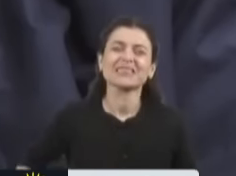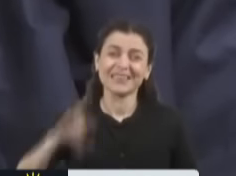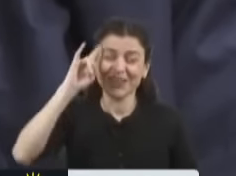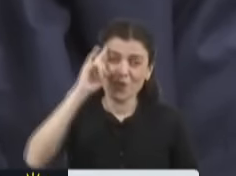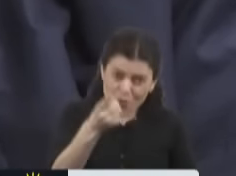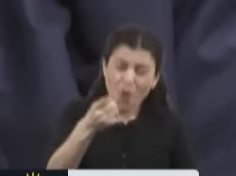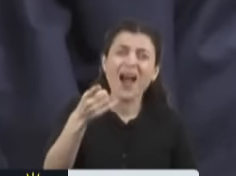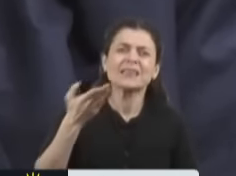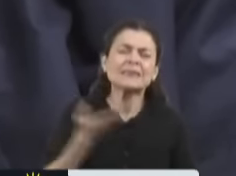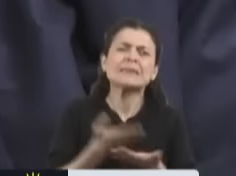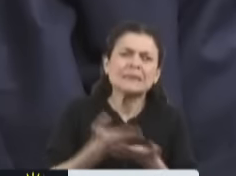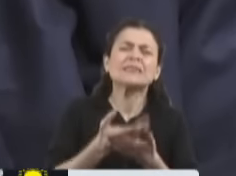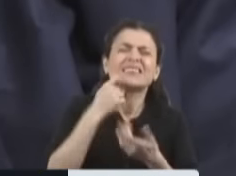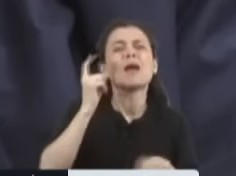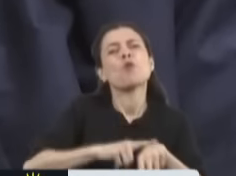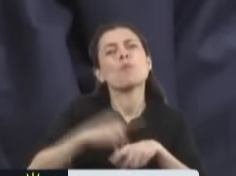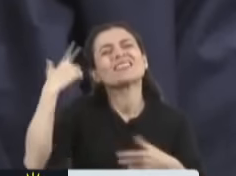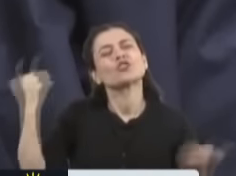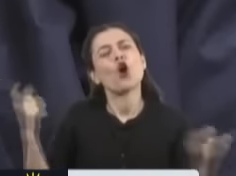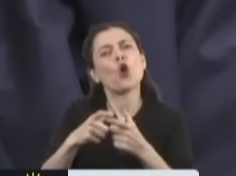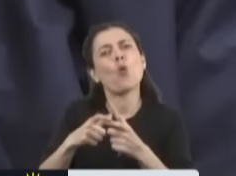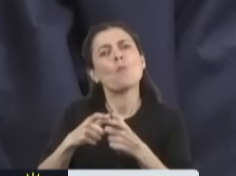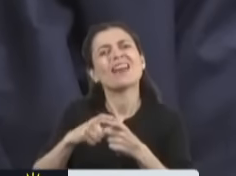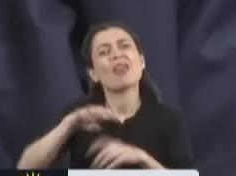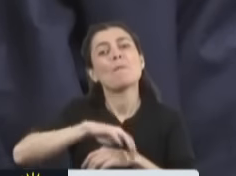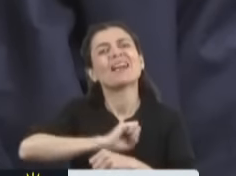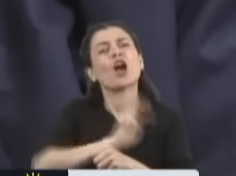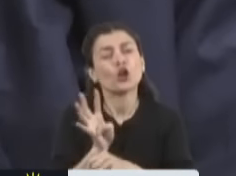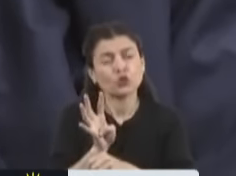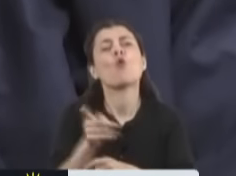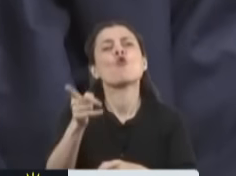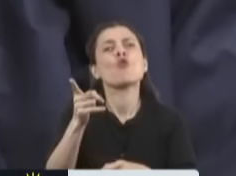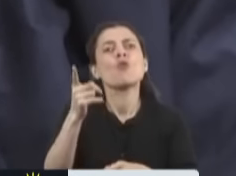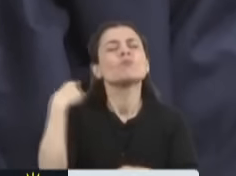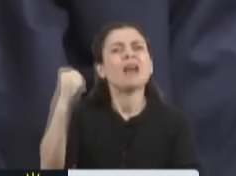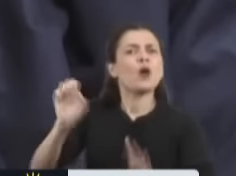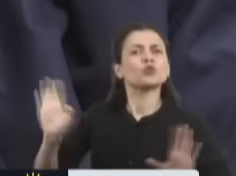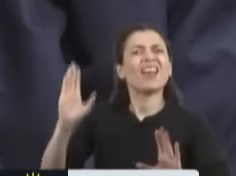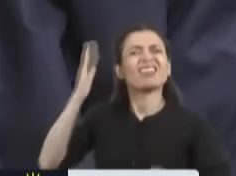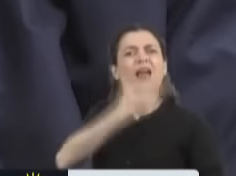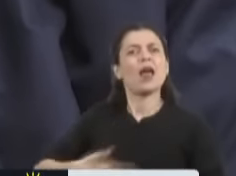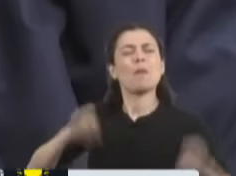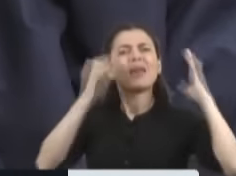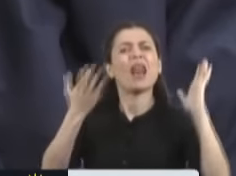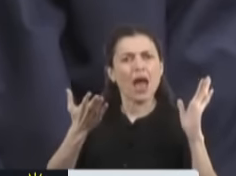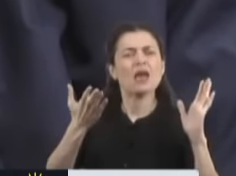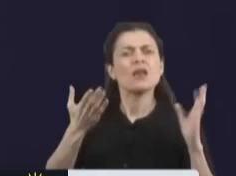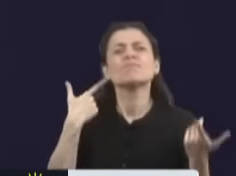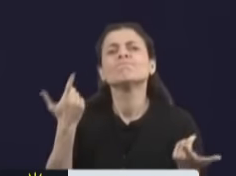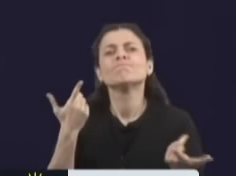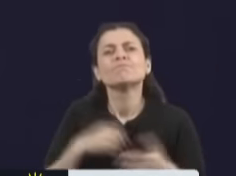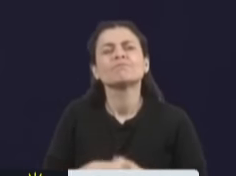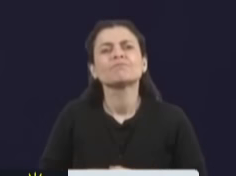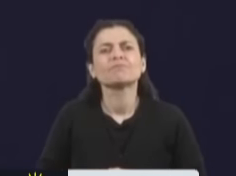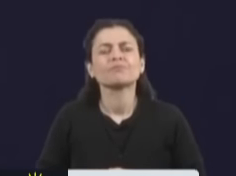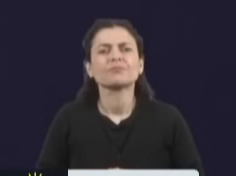presidente mi ley en la Cumbre del mercosur en Asunción que dijo Bueno tendrían que estar acá Todos los presidentes fue creo la frase que usó gracias